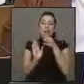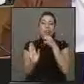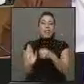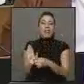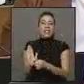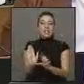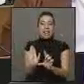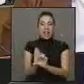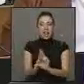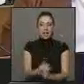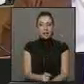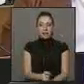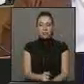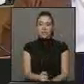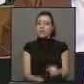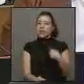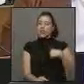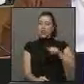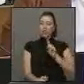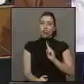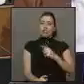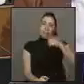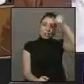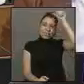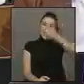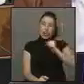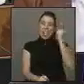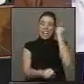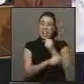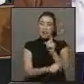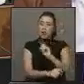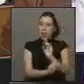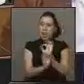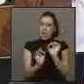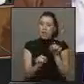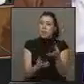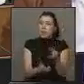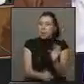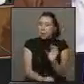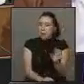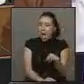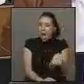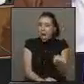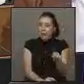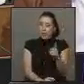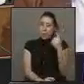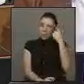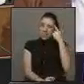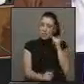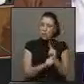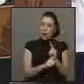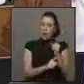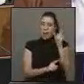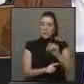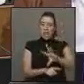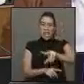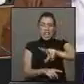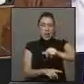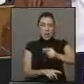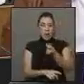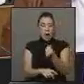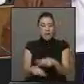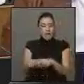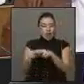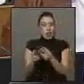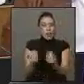ley. No estamos criminalizando a nadie. ¿Acaso los apoderados no encontrarán criminal a quien robe